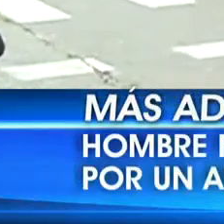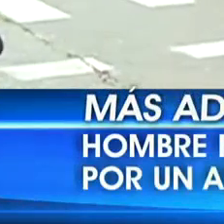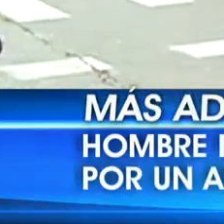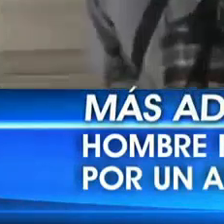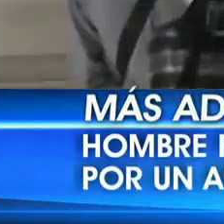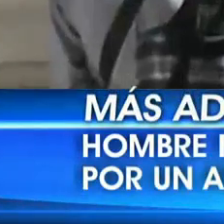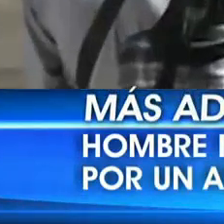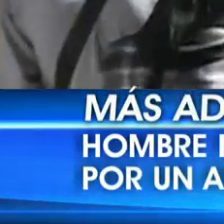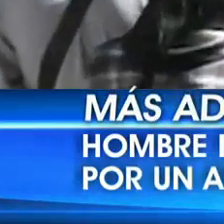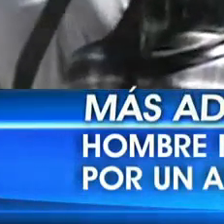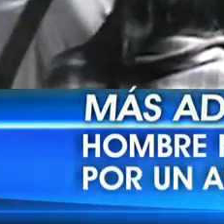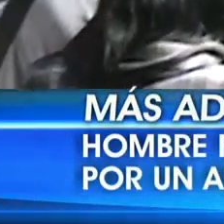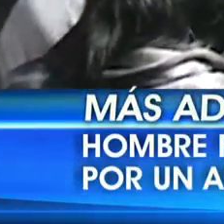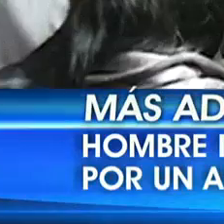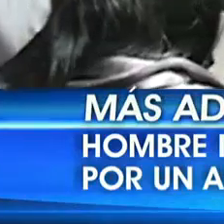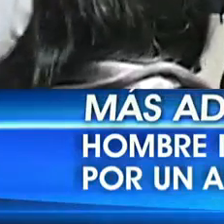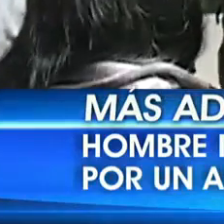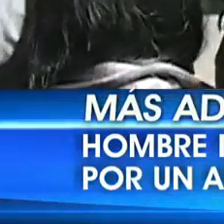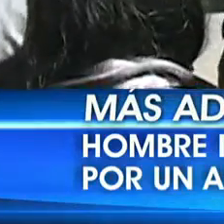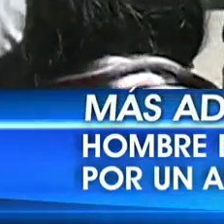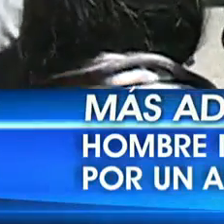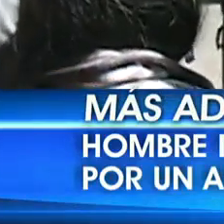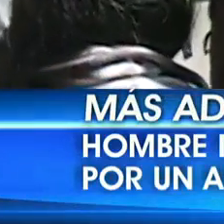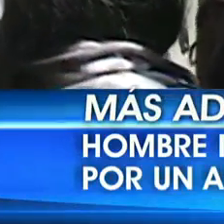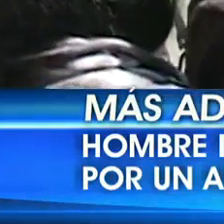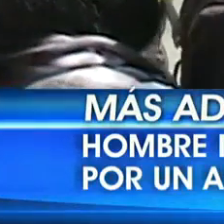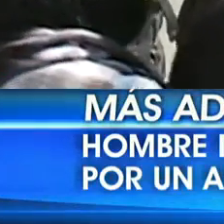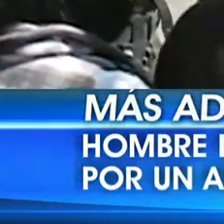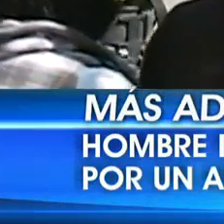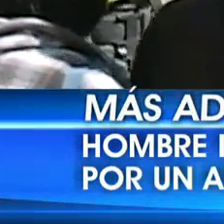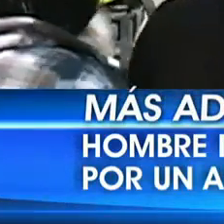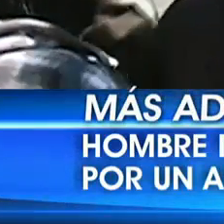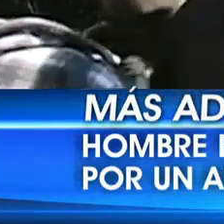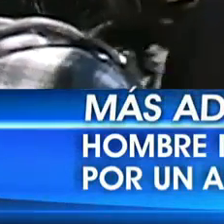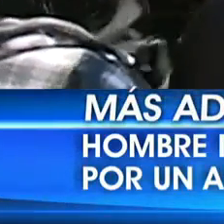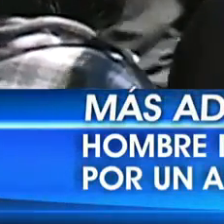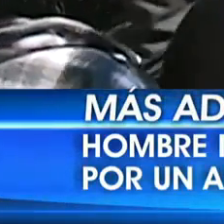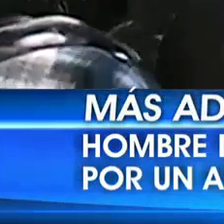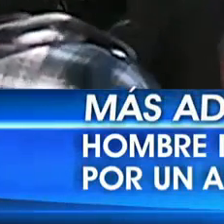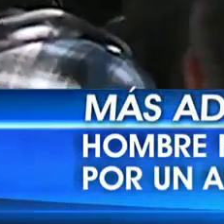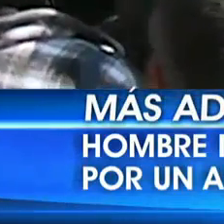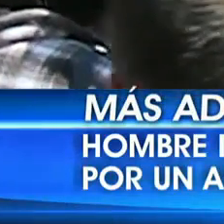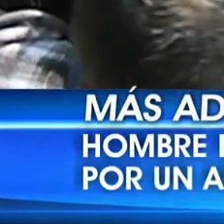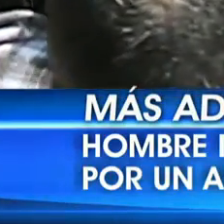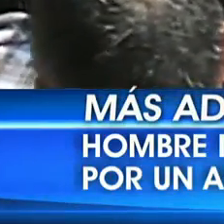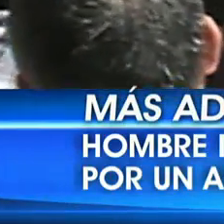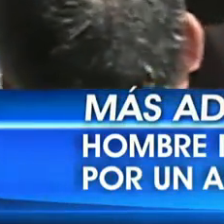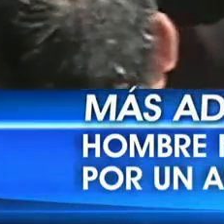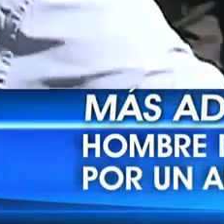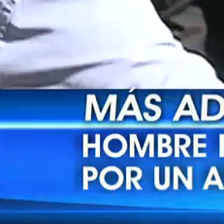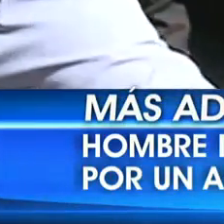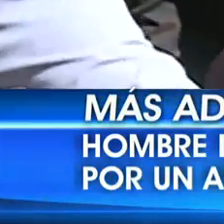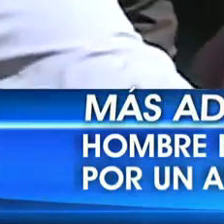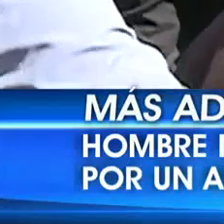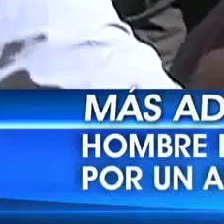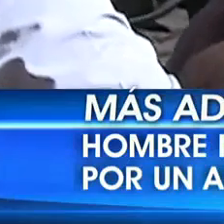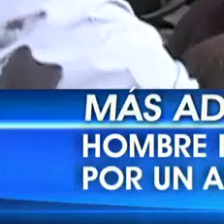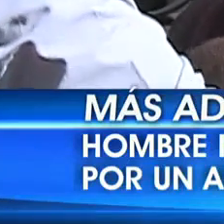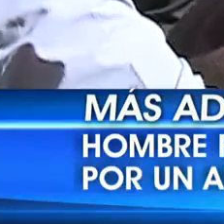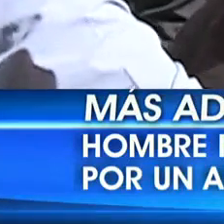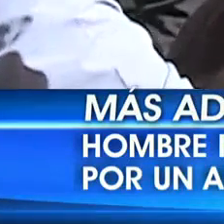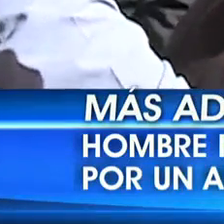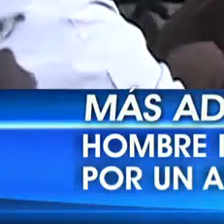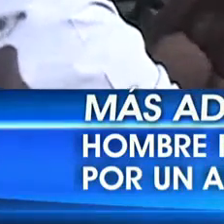Más adelante, un hombre murió tras sufrir el impacto de un bus de la Metrovía en la Avenida América, al norte de Quito.